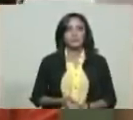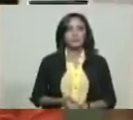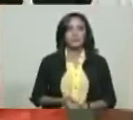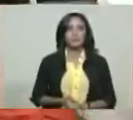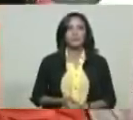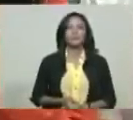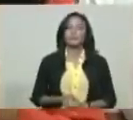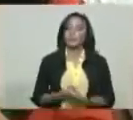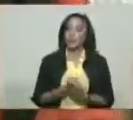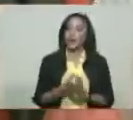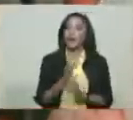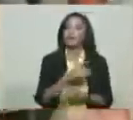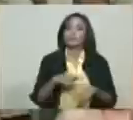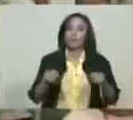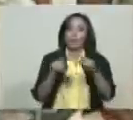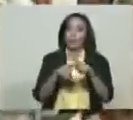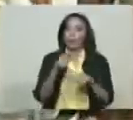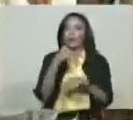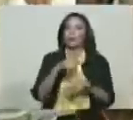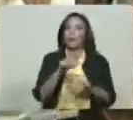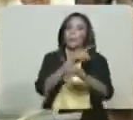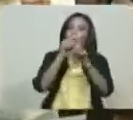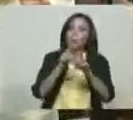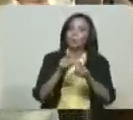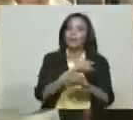Igualmente quiero ratificar